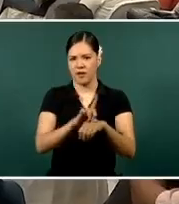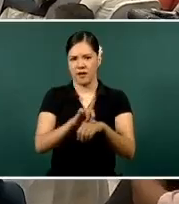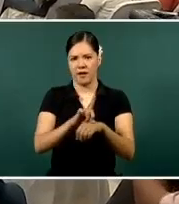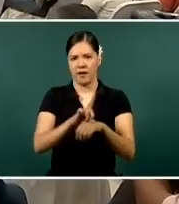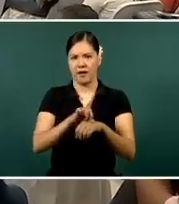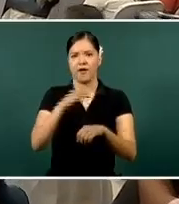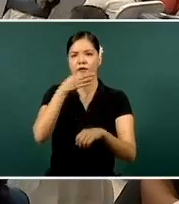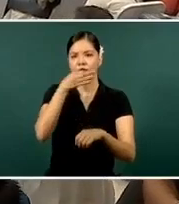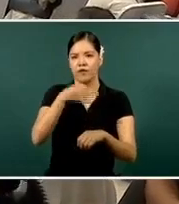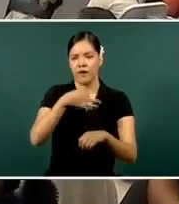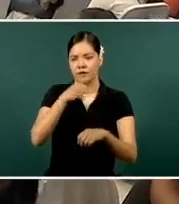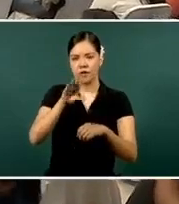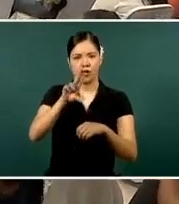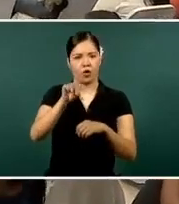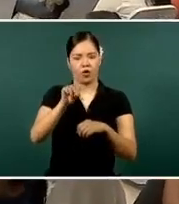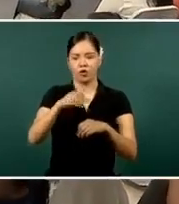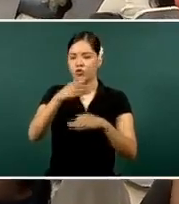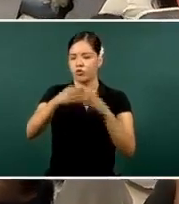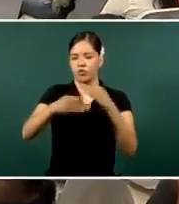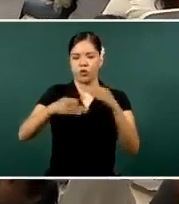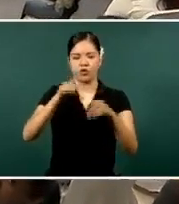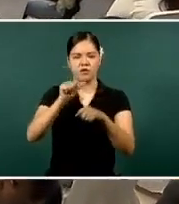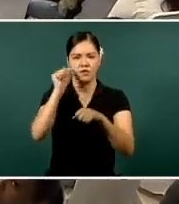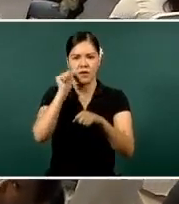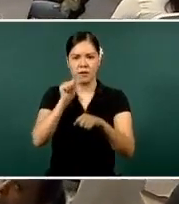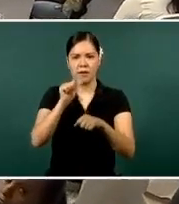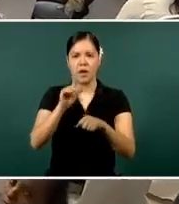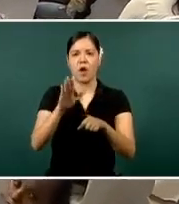Nosotros, por convicción,